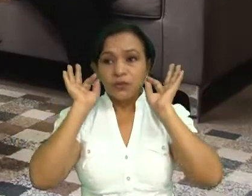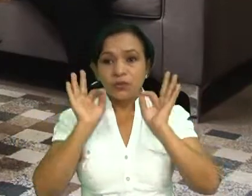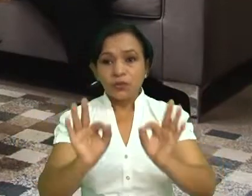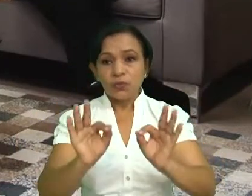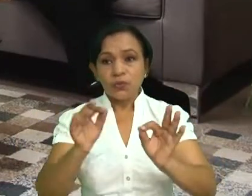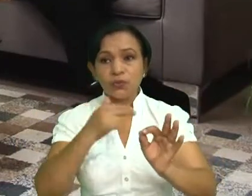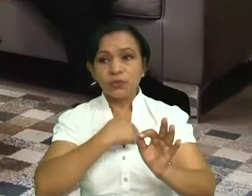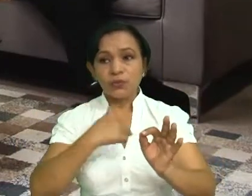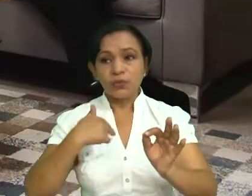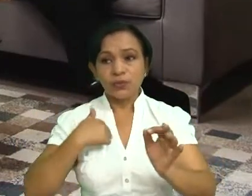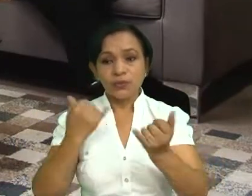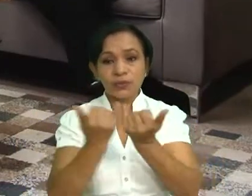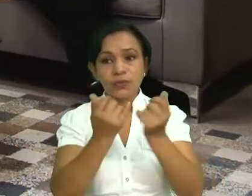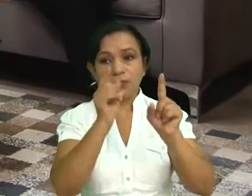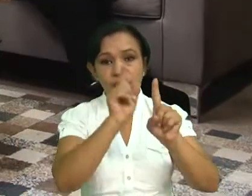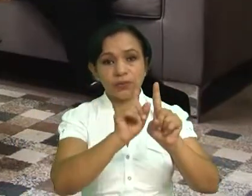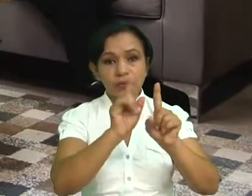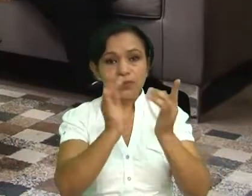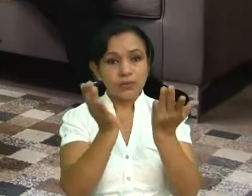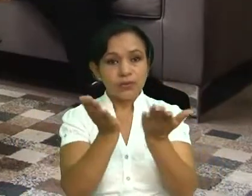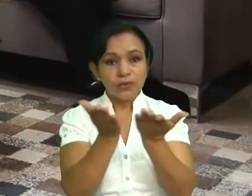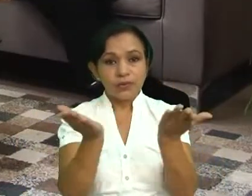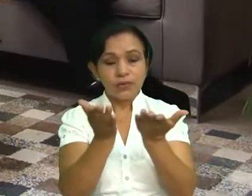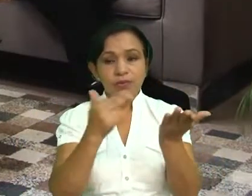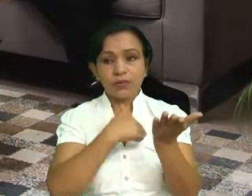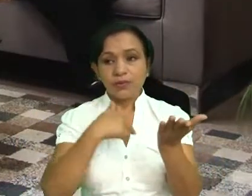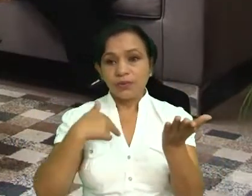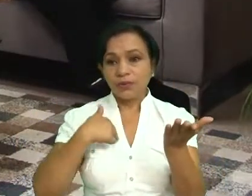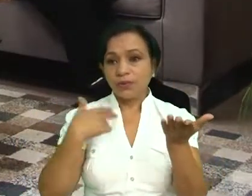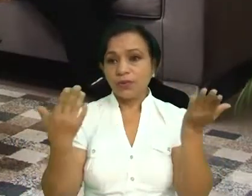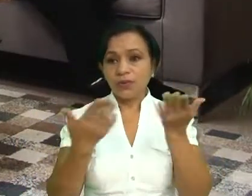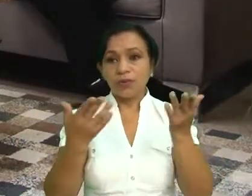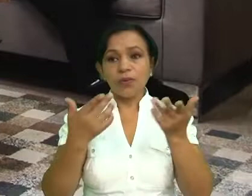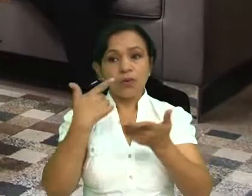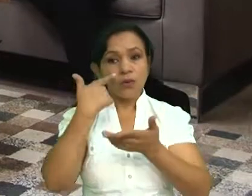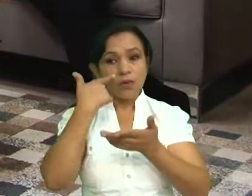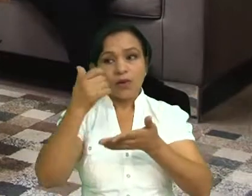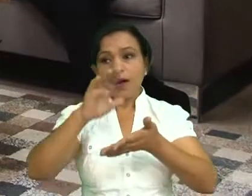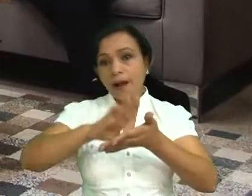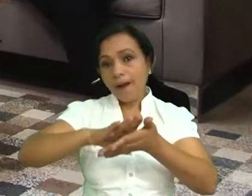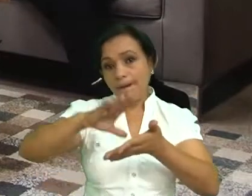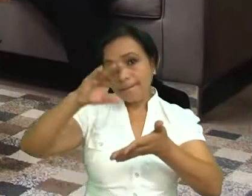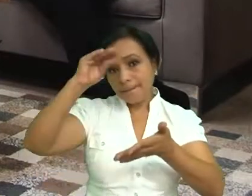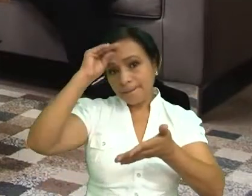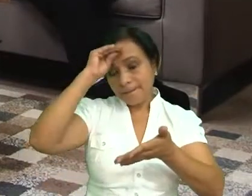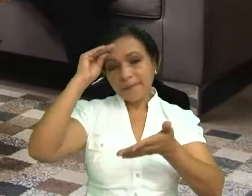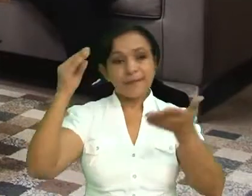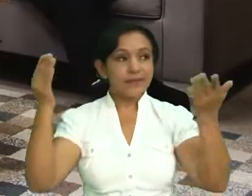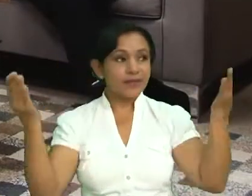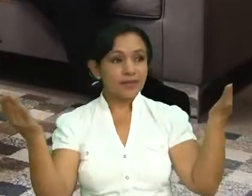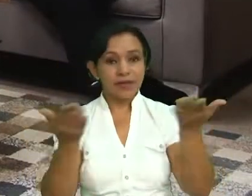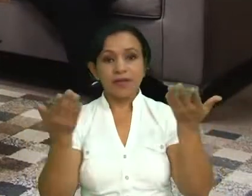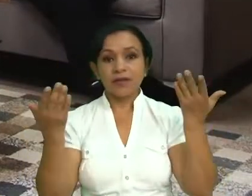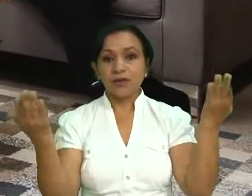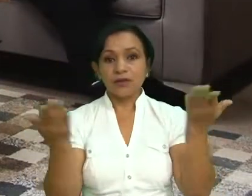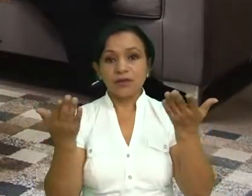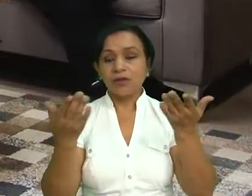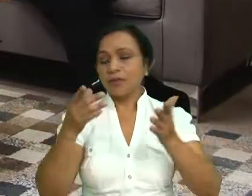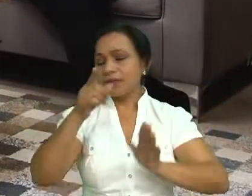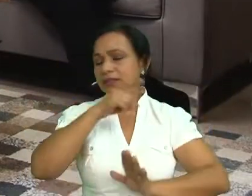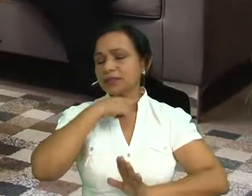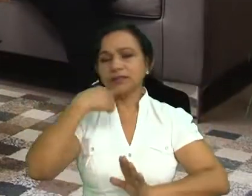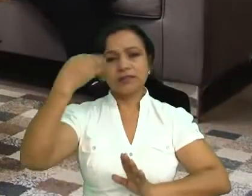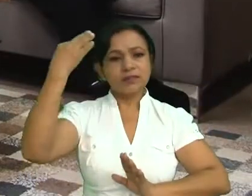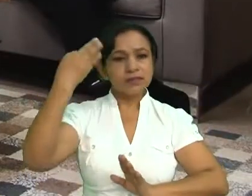y conociendo la realidad que estamos viviendo también en Nicaragua, con conocimiento y con causa que sean seguras,